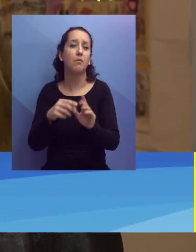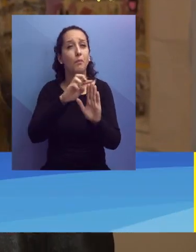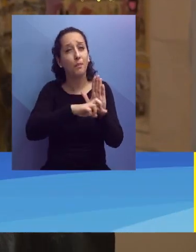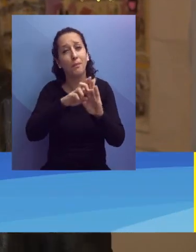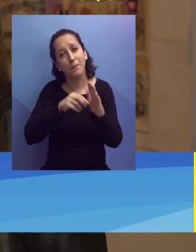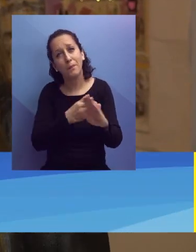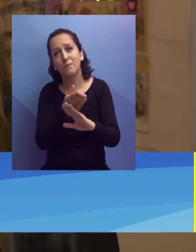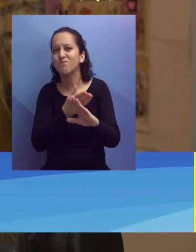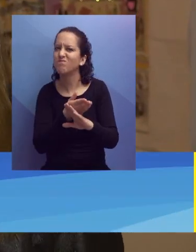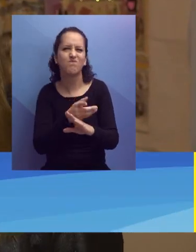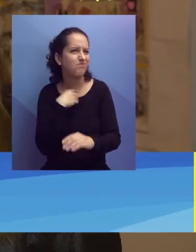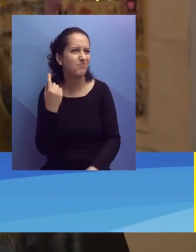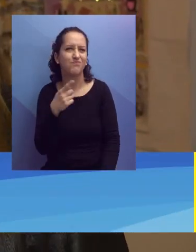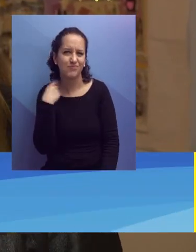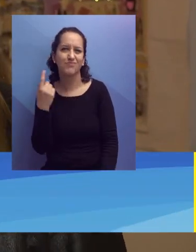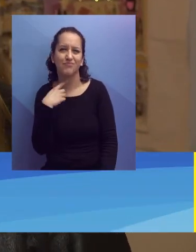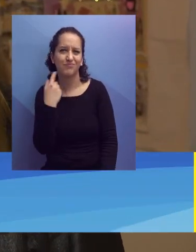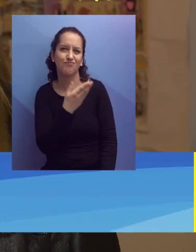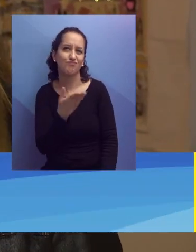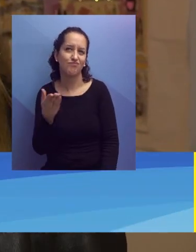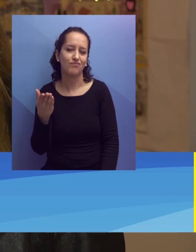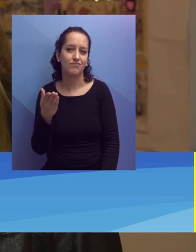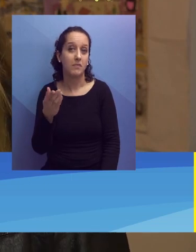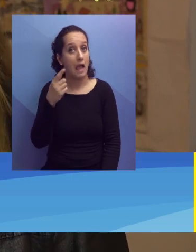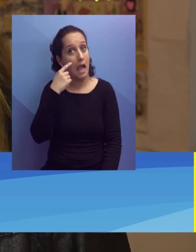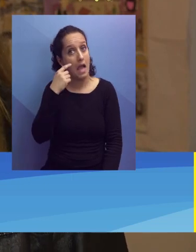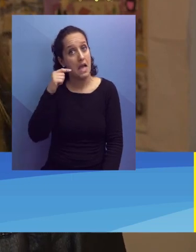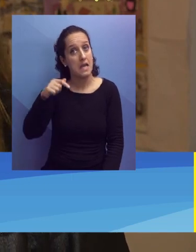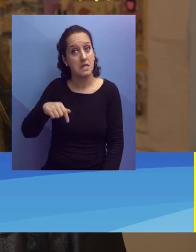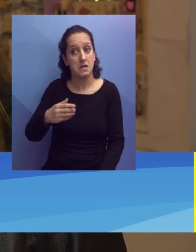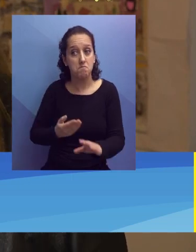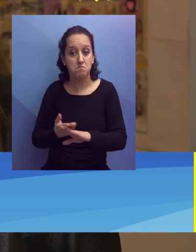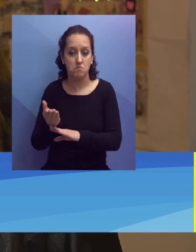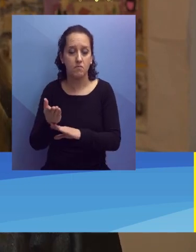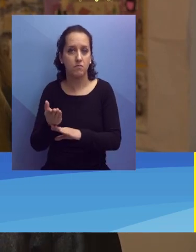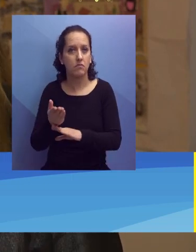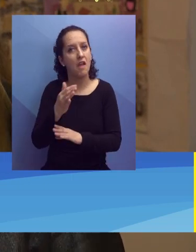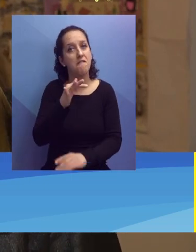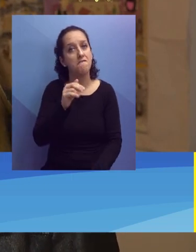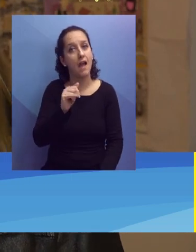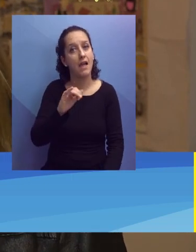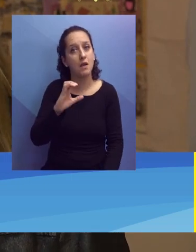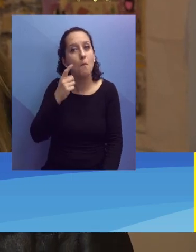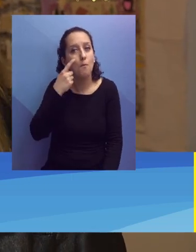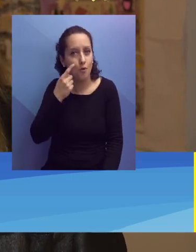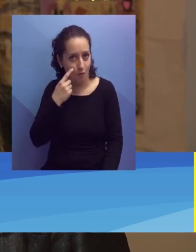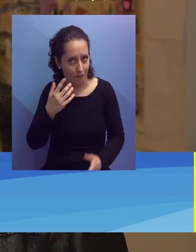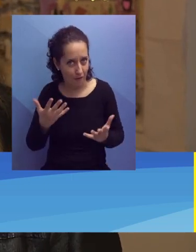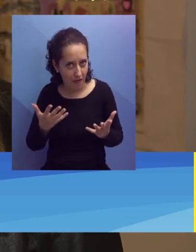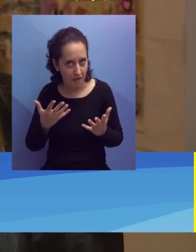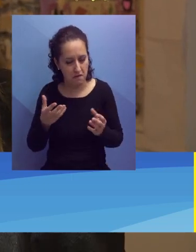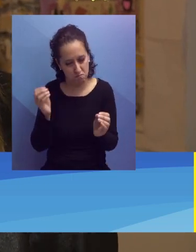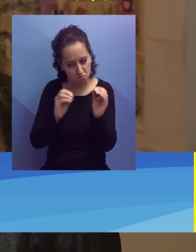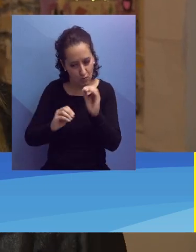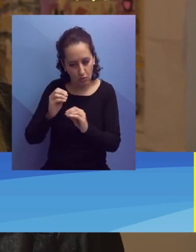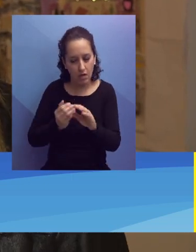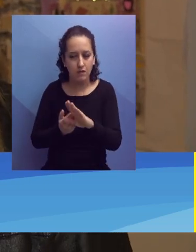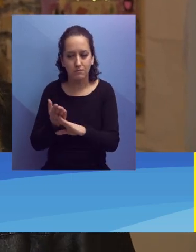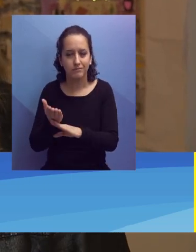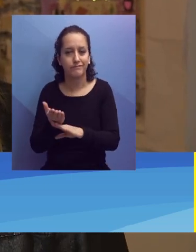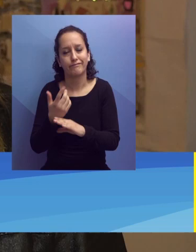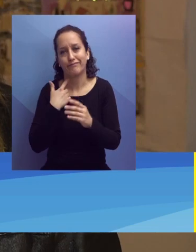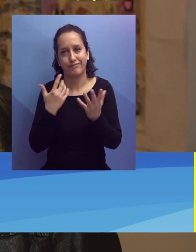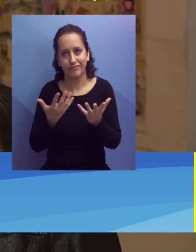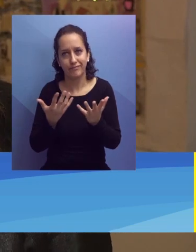fondos. Lamentablemente no los pudimos ganar y quisimos también ver el tema del FAIC, porque además